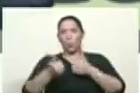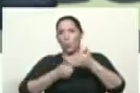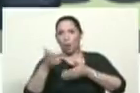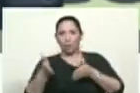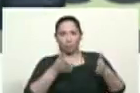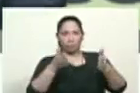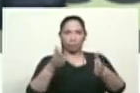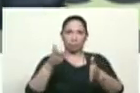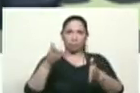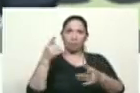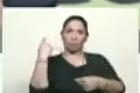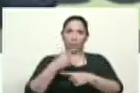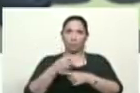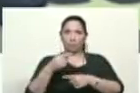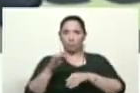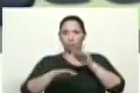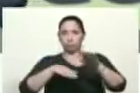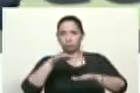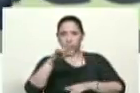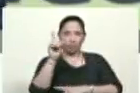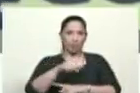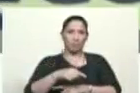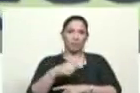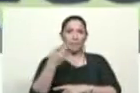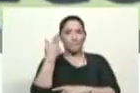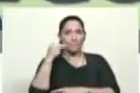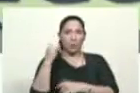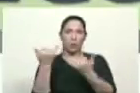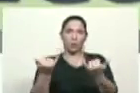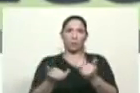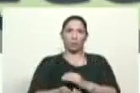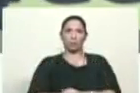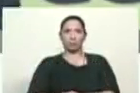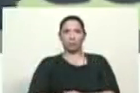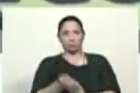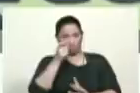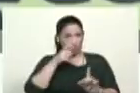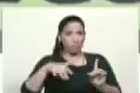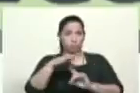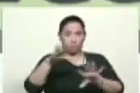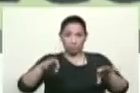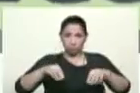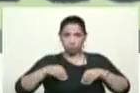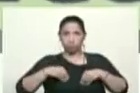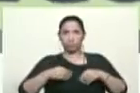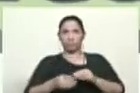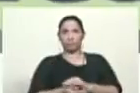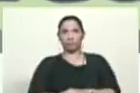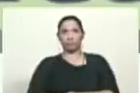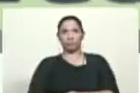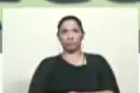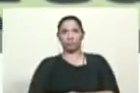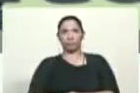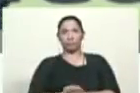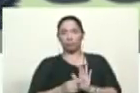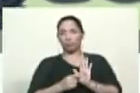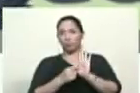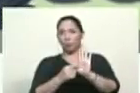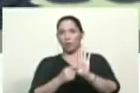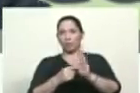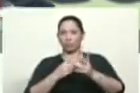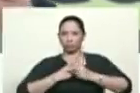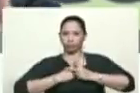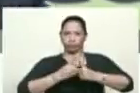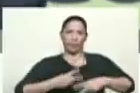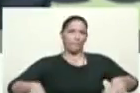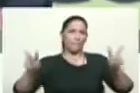seguir transitando. Además del por ahora, que el pueblo lo asumió efectivamente como una muestra de valentía,